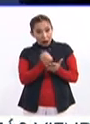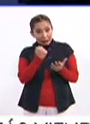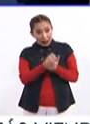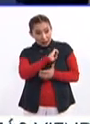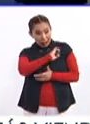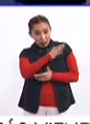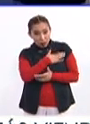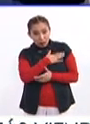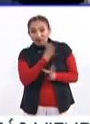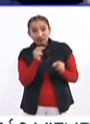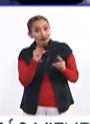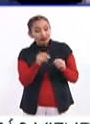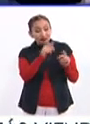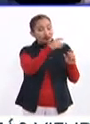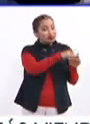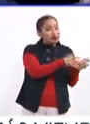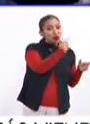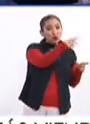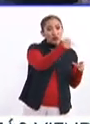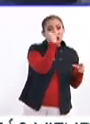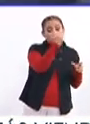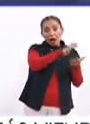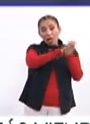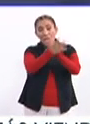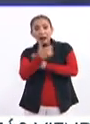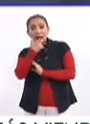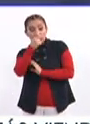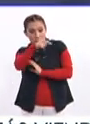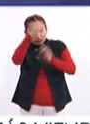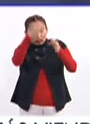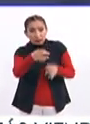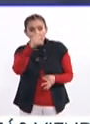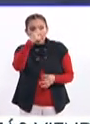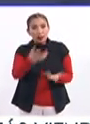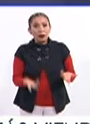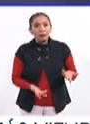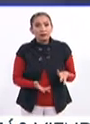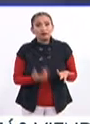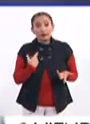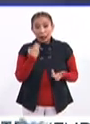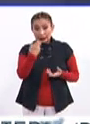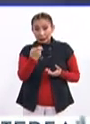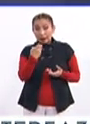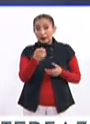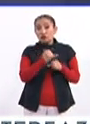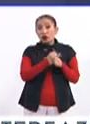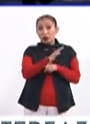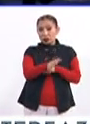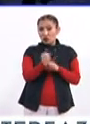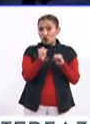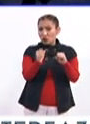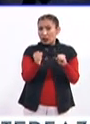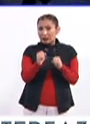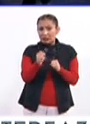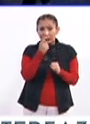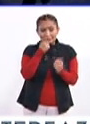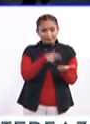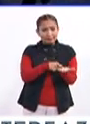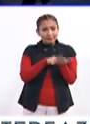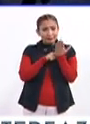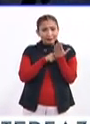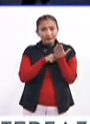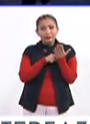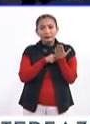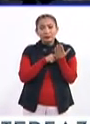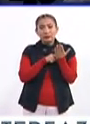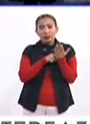idioma español. Claro, claro. ¿No? Y son mexicanos. Claro. No, además es un dato contundente el que nos apuntas